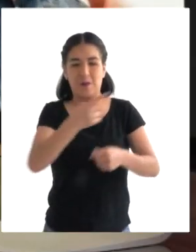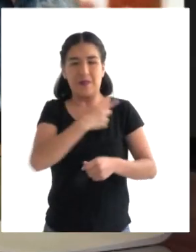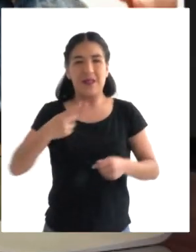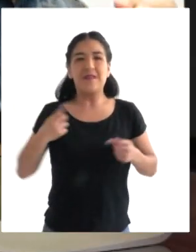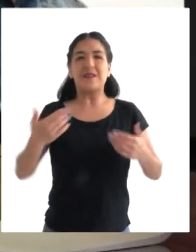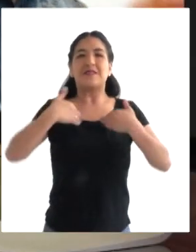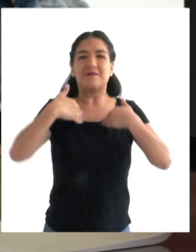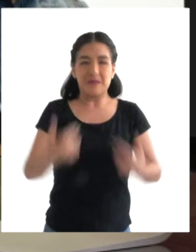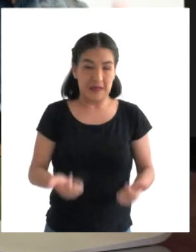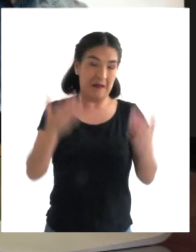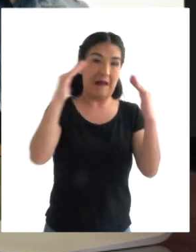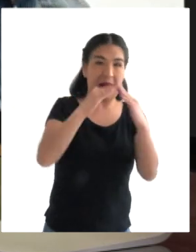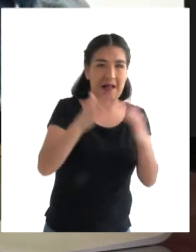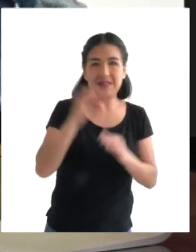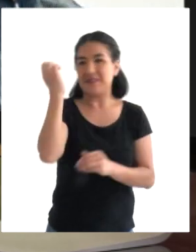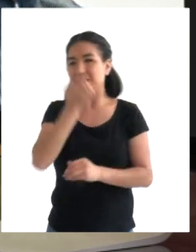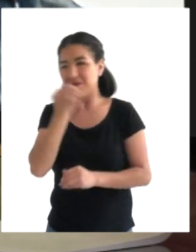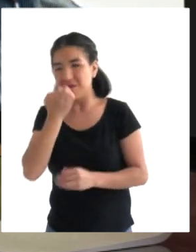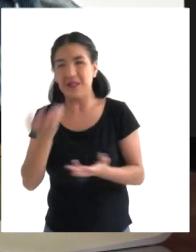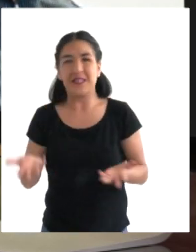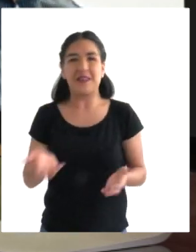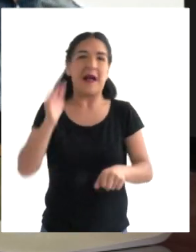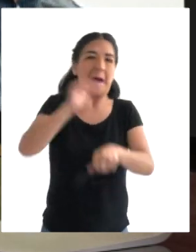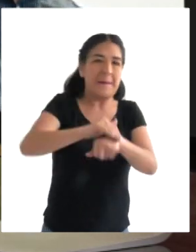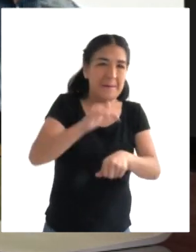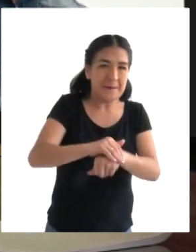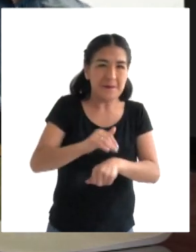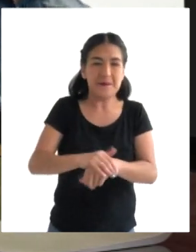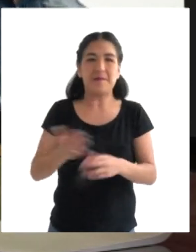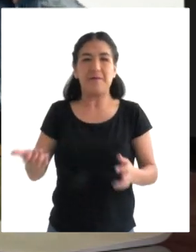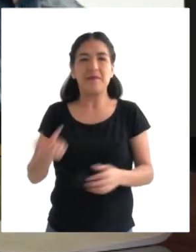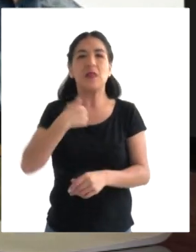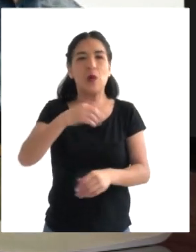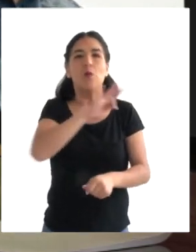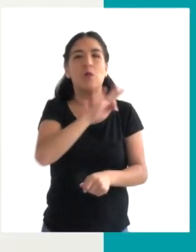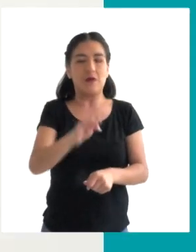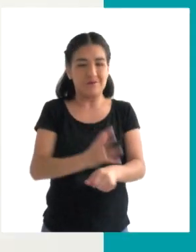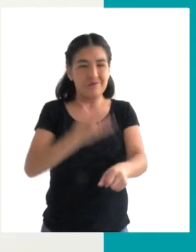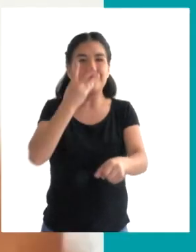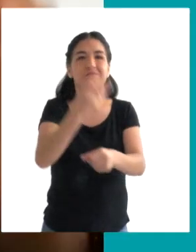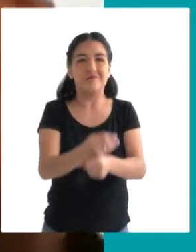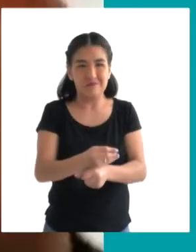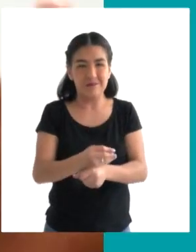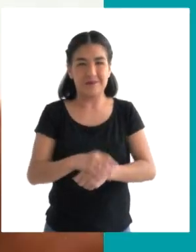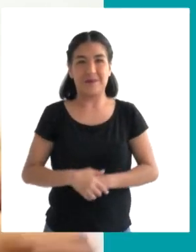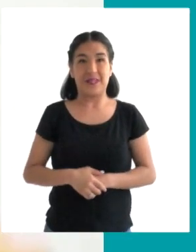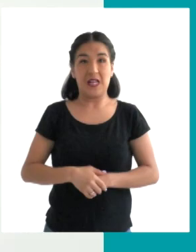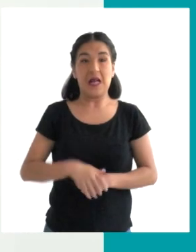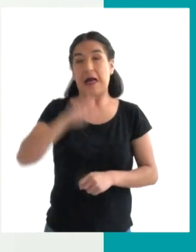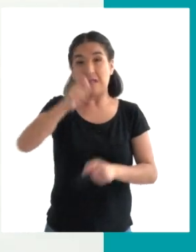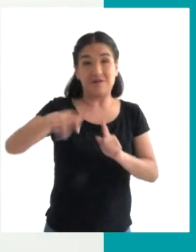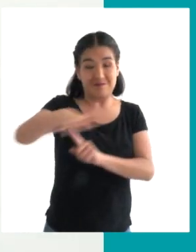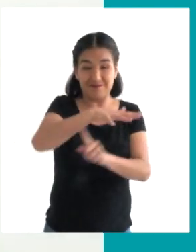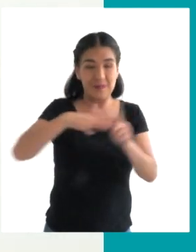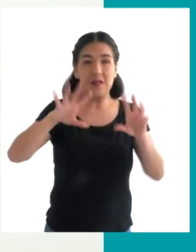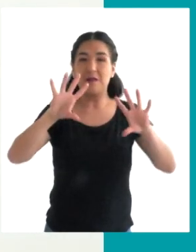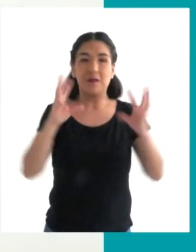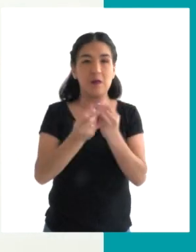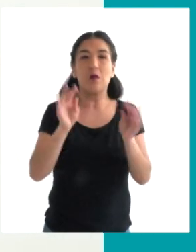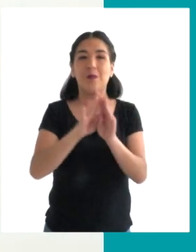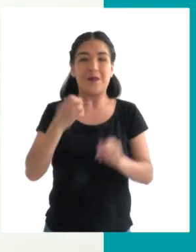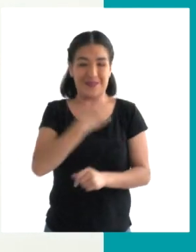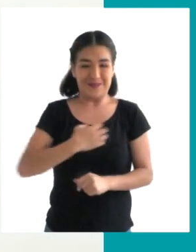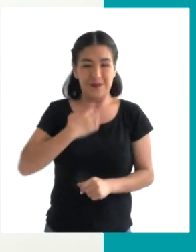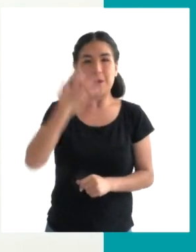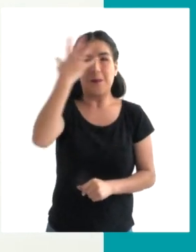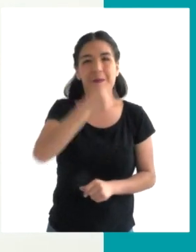en tu casa, en la escuela o con tus amigos y que puedas resolverlo. En general, las emociones bonitas nos sirven